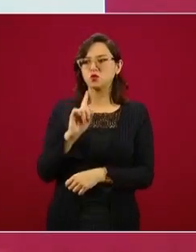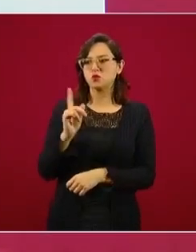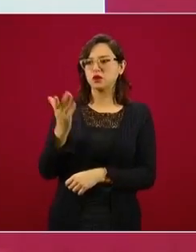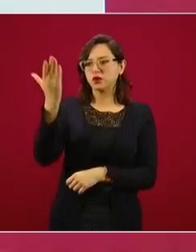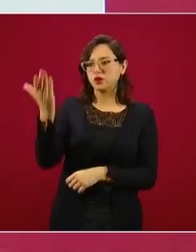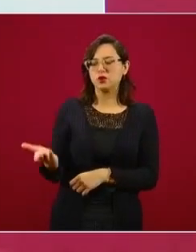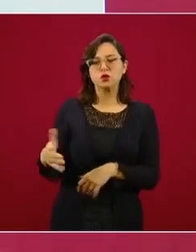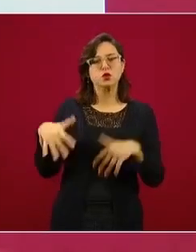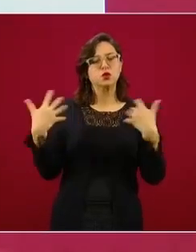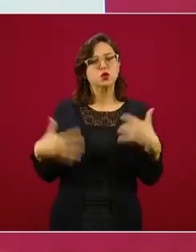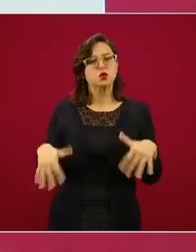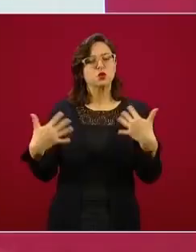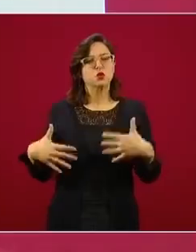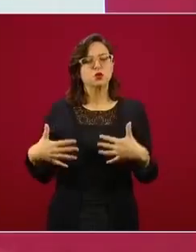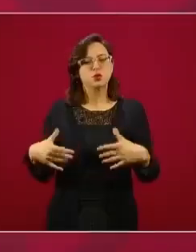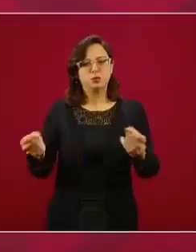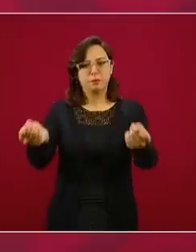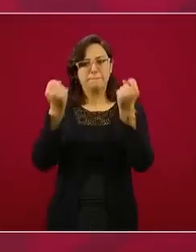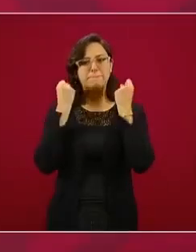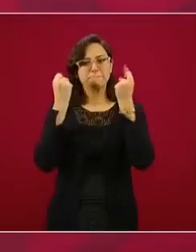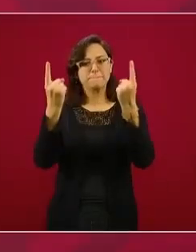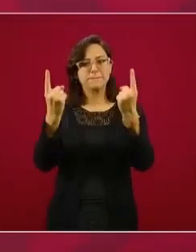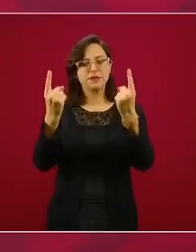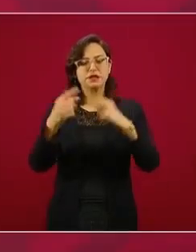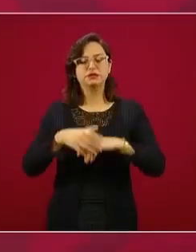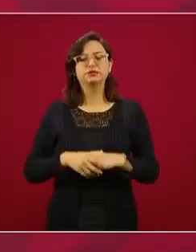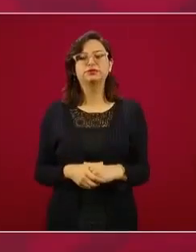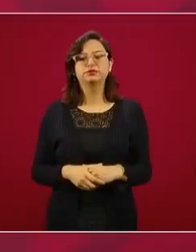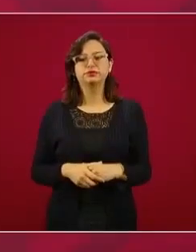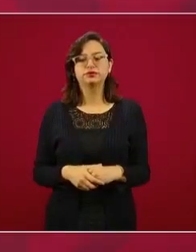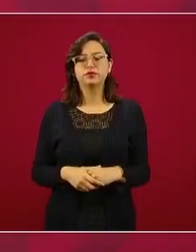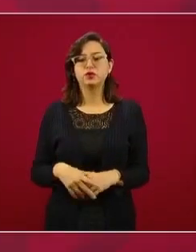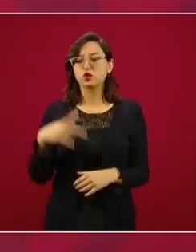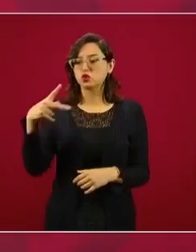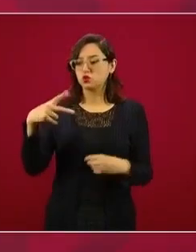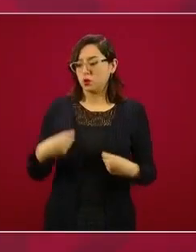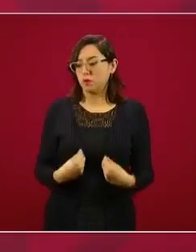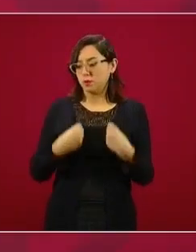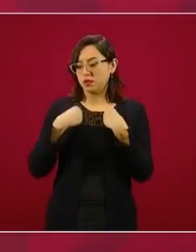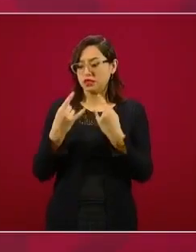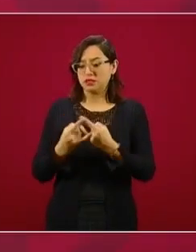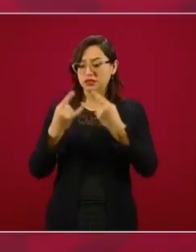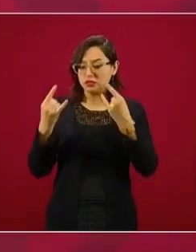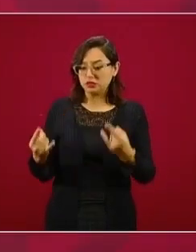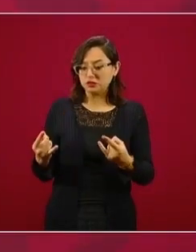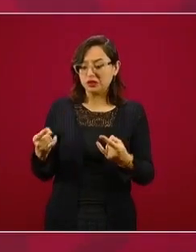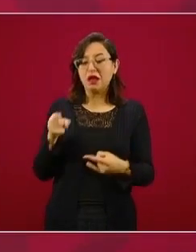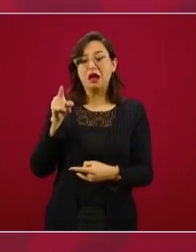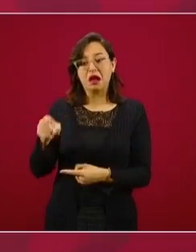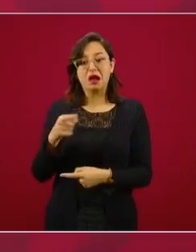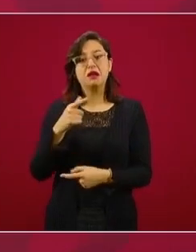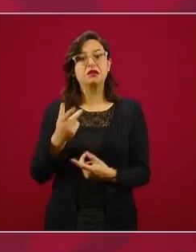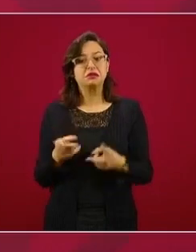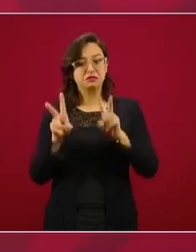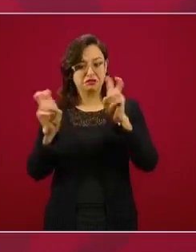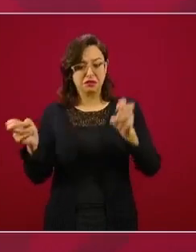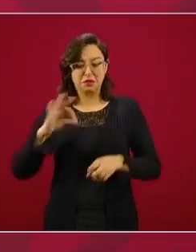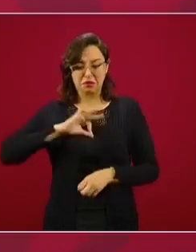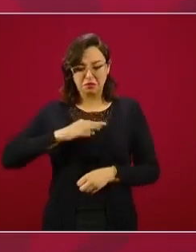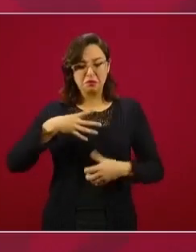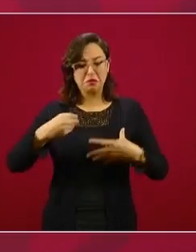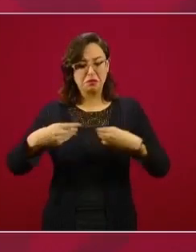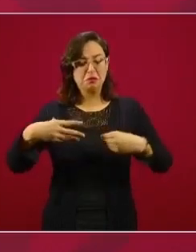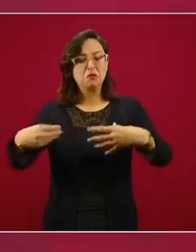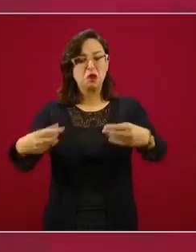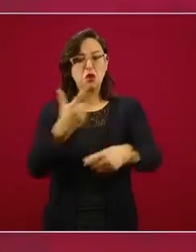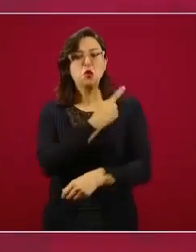que además, curiosamente, revisando algunos de sus datos de vida, le gustaba la epidemiología, era buena en